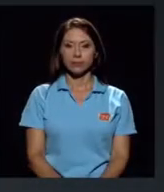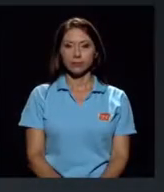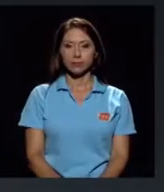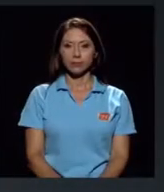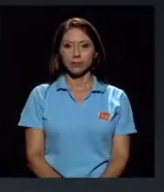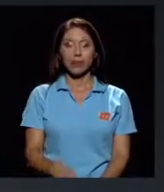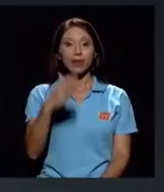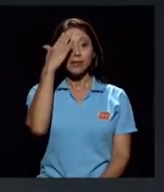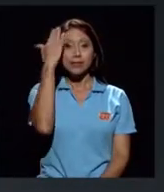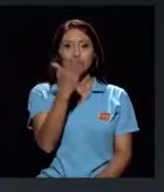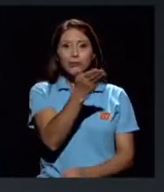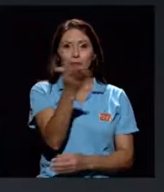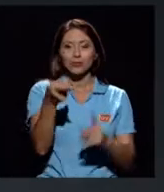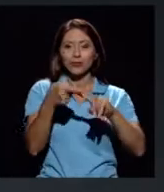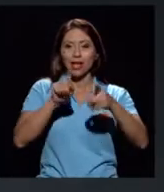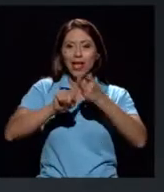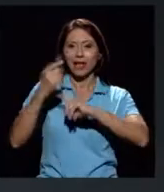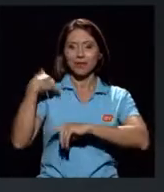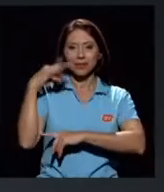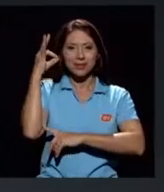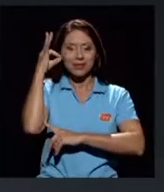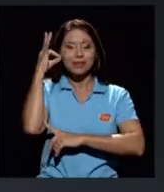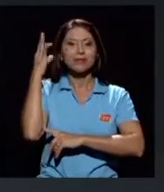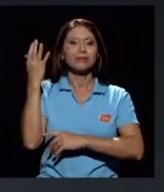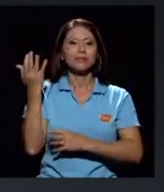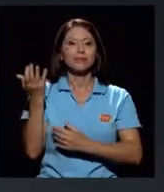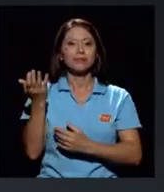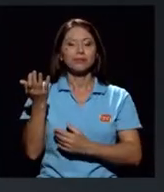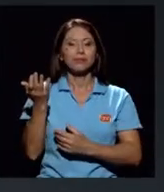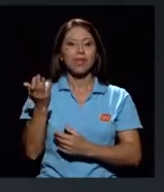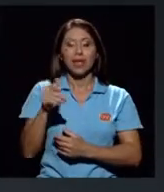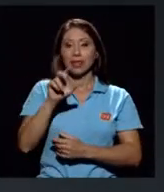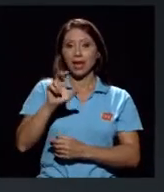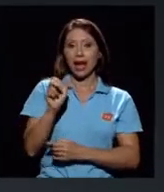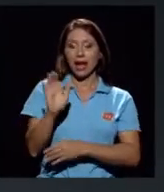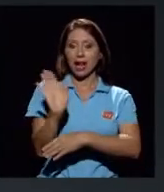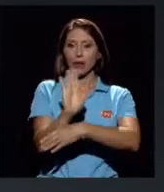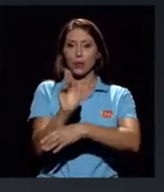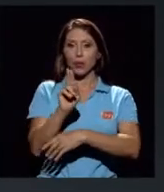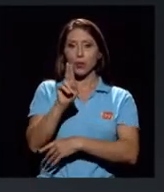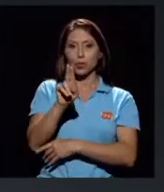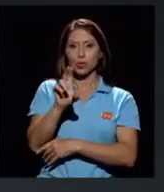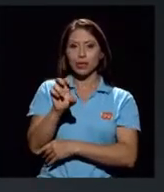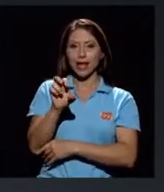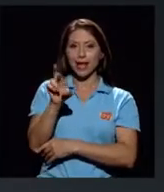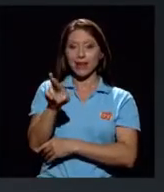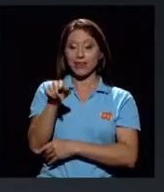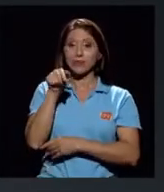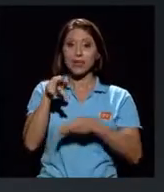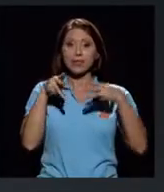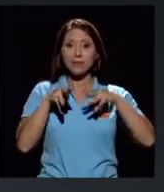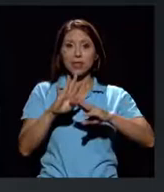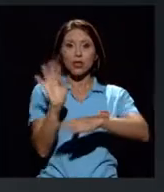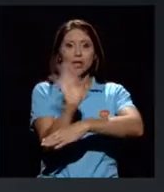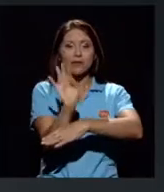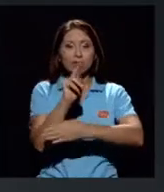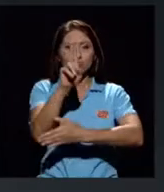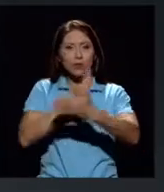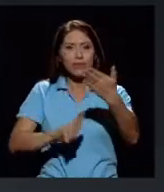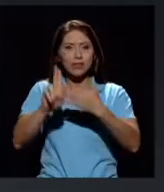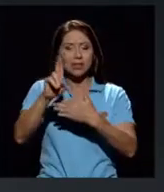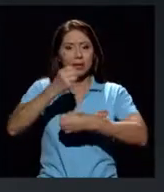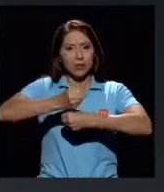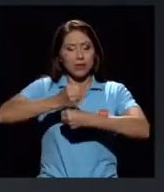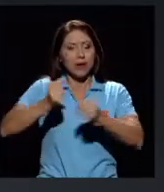los saludamos amigas y amigos de canal user este medio televisivo universitario que se